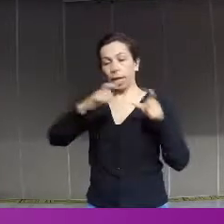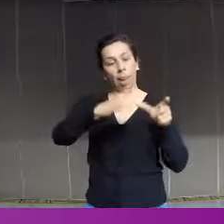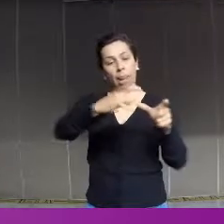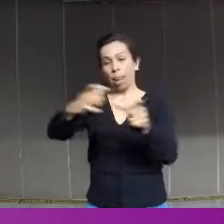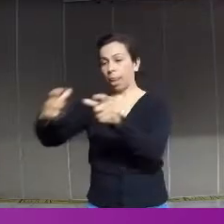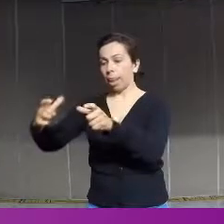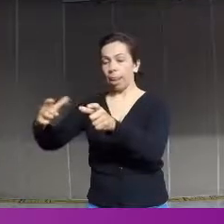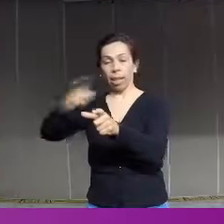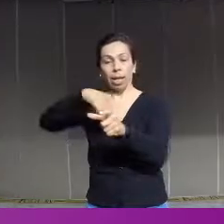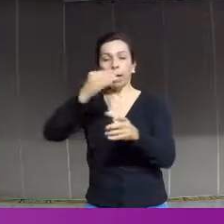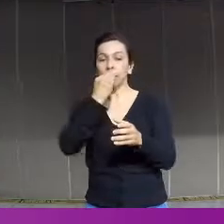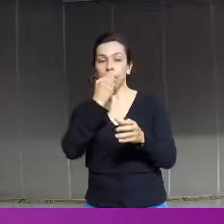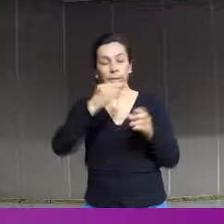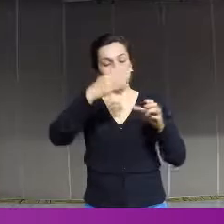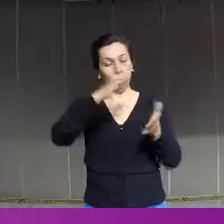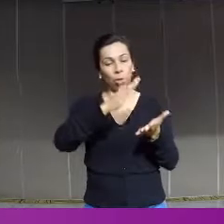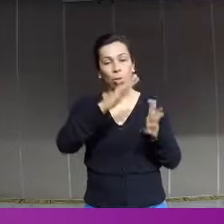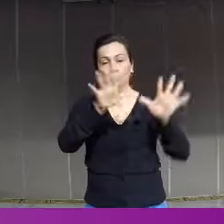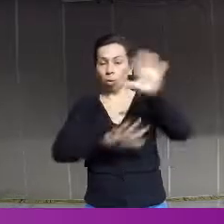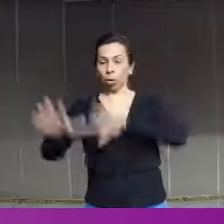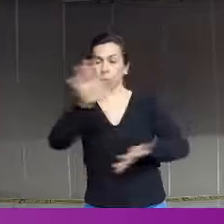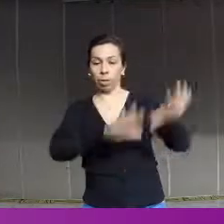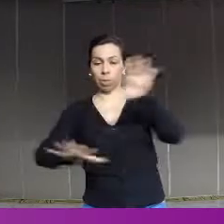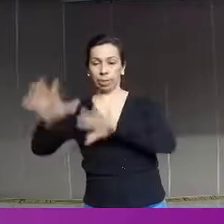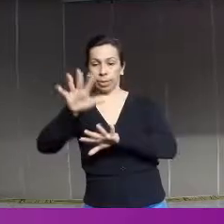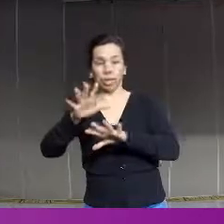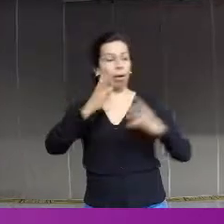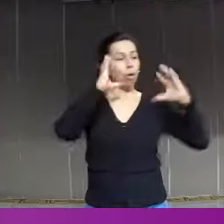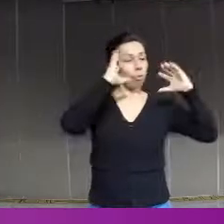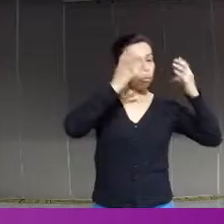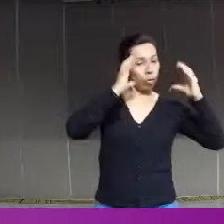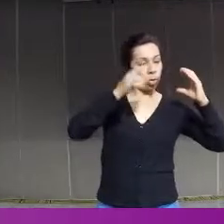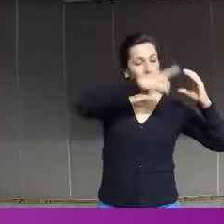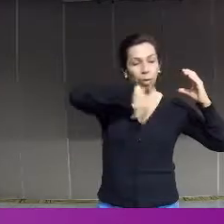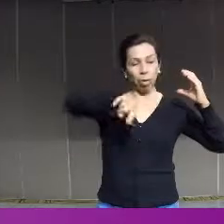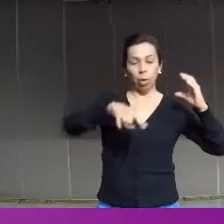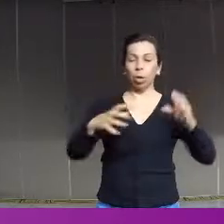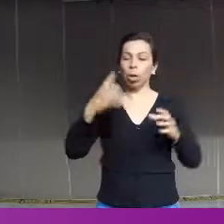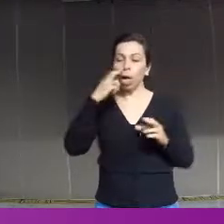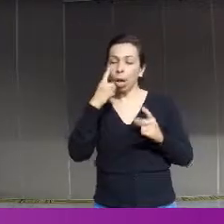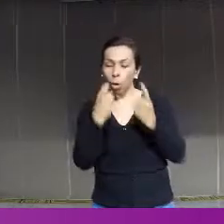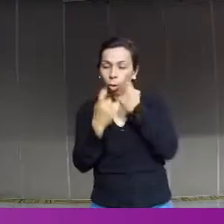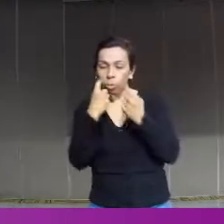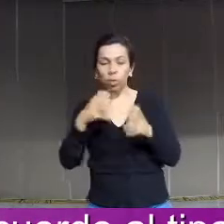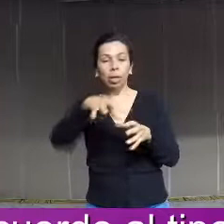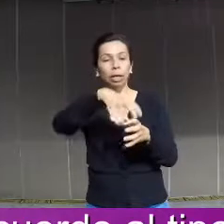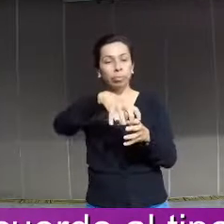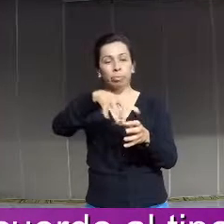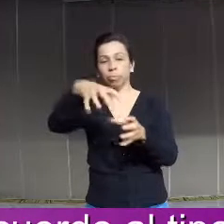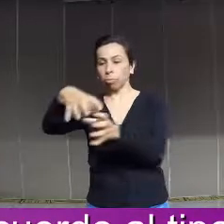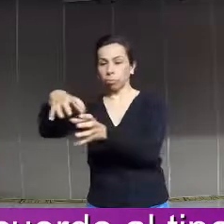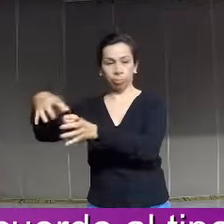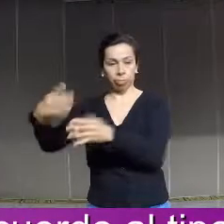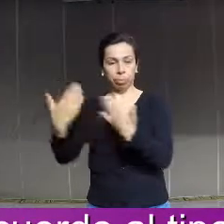tiene el paciente y junto con la fonoaudióloga adaptamos las consistencias. Y en algunos casos, si hay alimentos